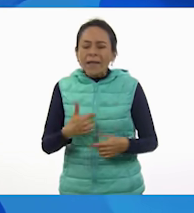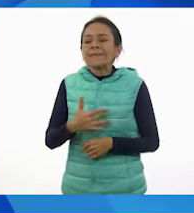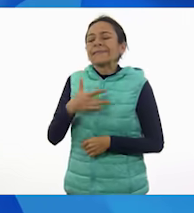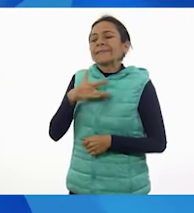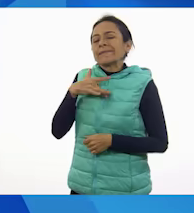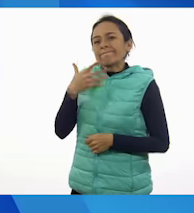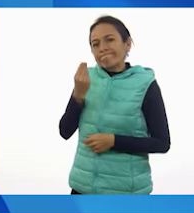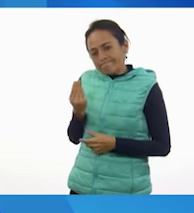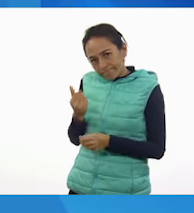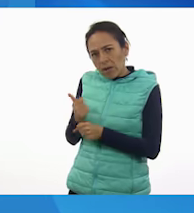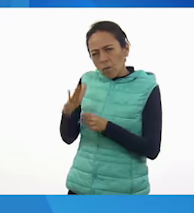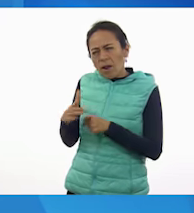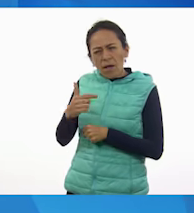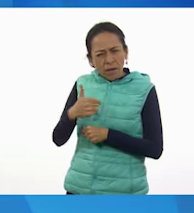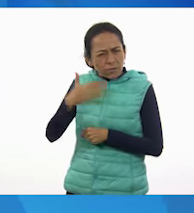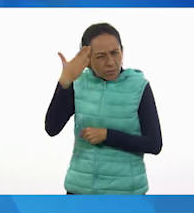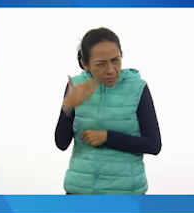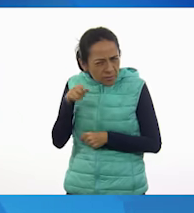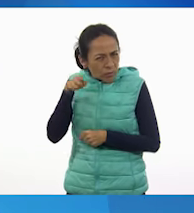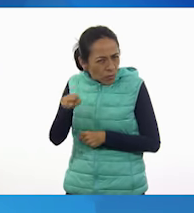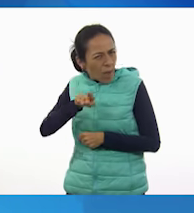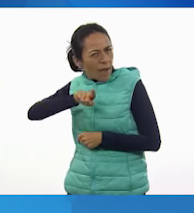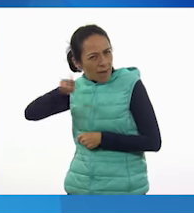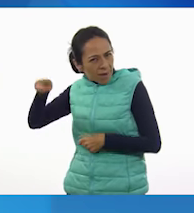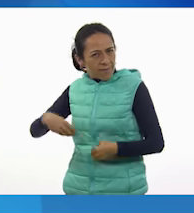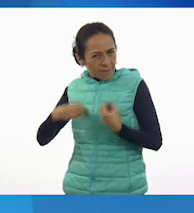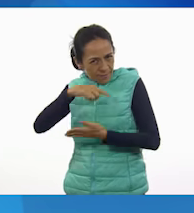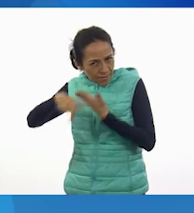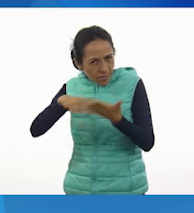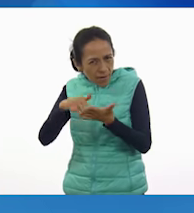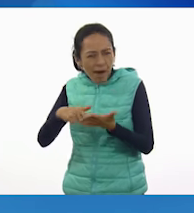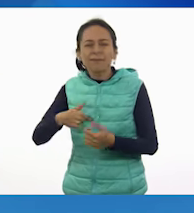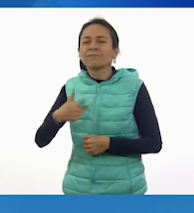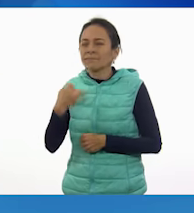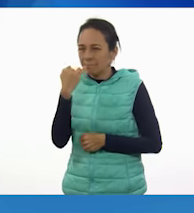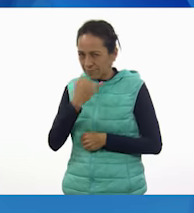habla náhuatl, ¿cierto? ¿Por qué no nos dices algo en tu lengua?